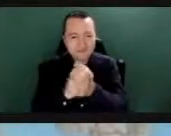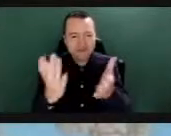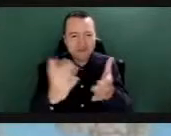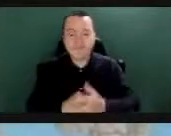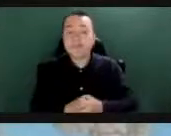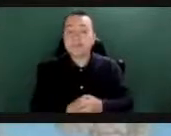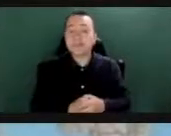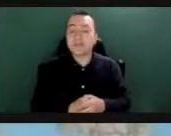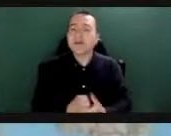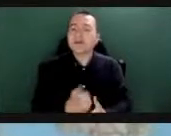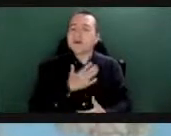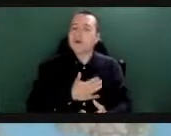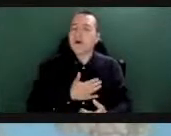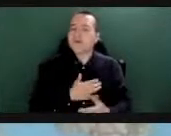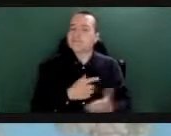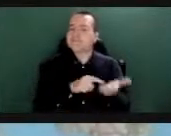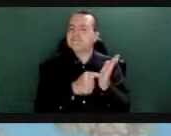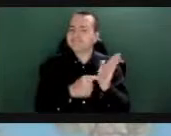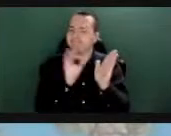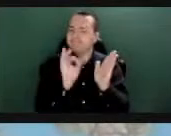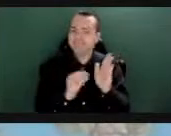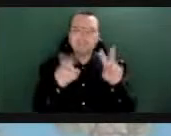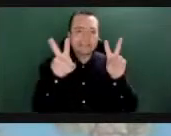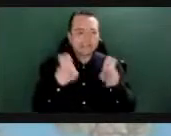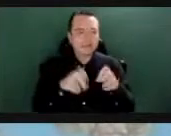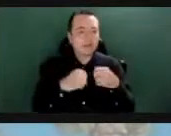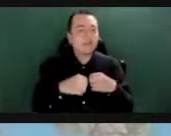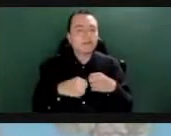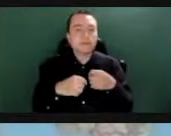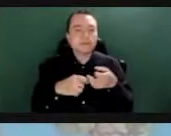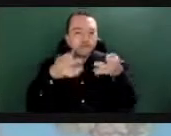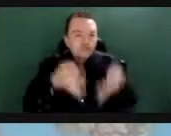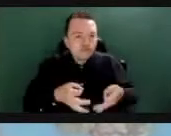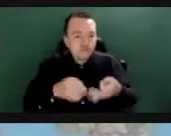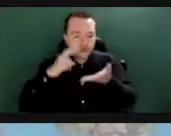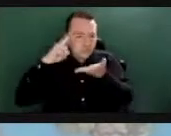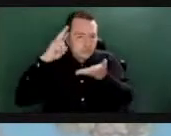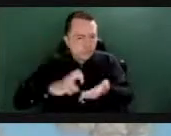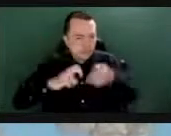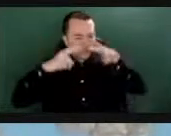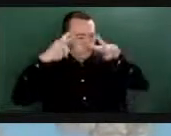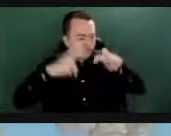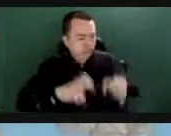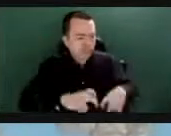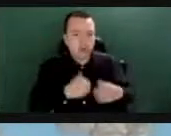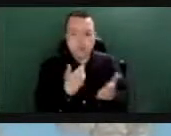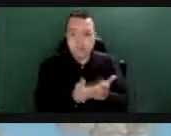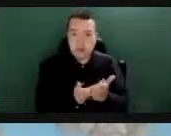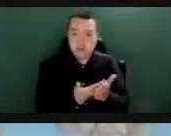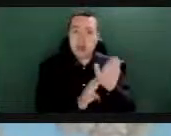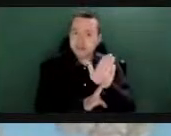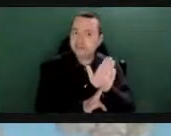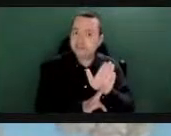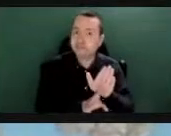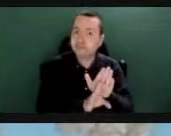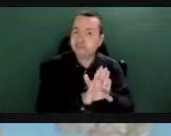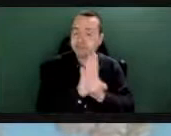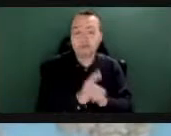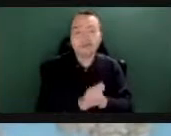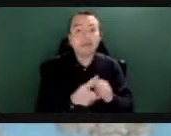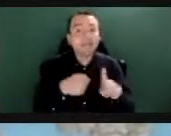del desarrollo científico, pero al mismo tiempo de buscar evidencias en casi todo lo que hacemos.